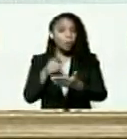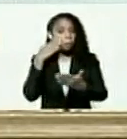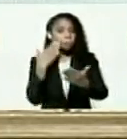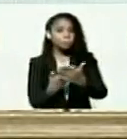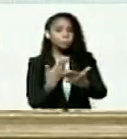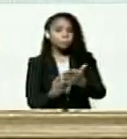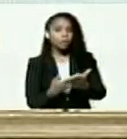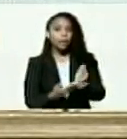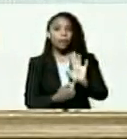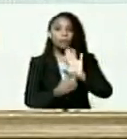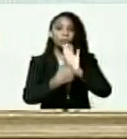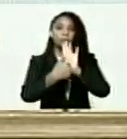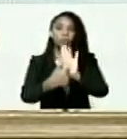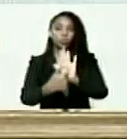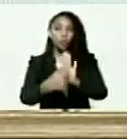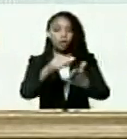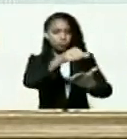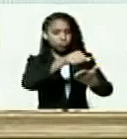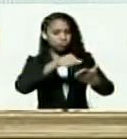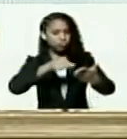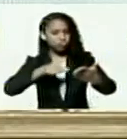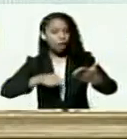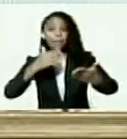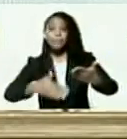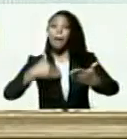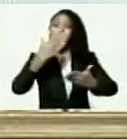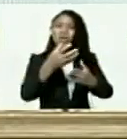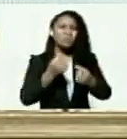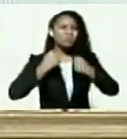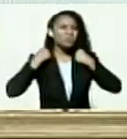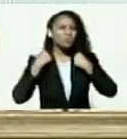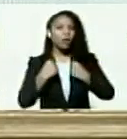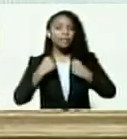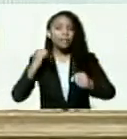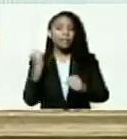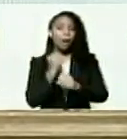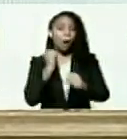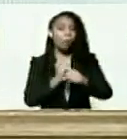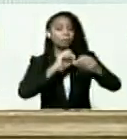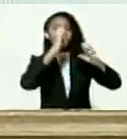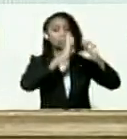presentó un listado, después de un arduo trabajo de evaluación, de